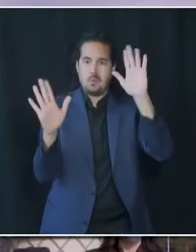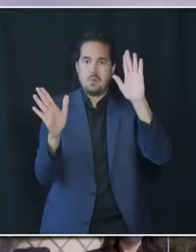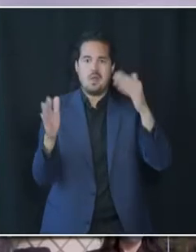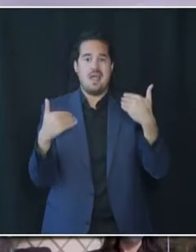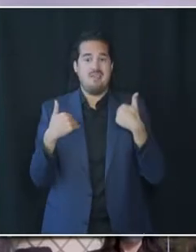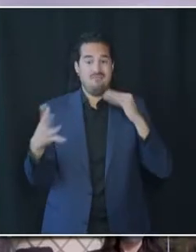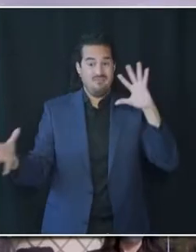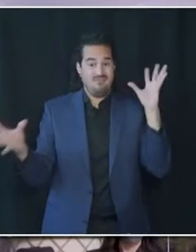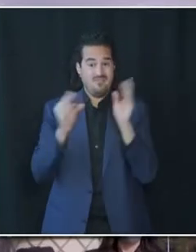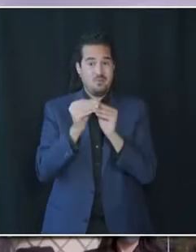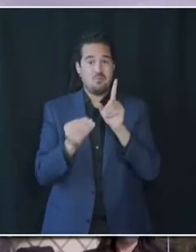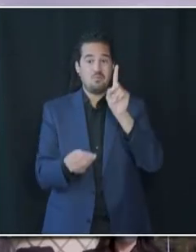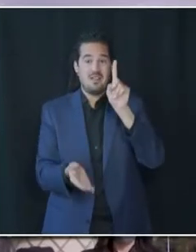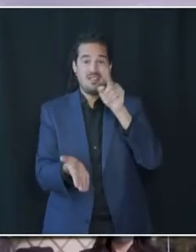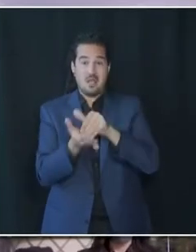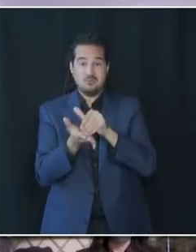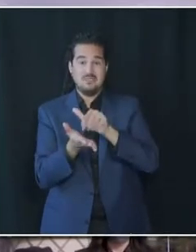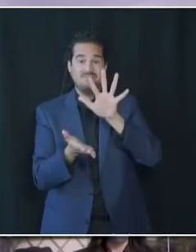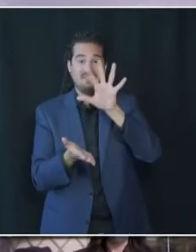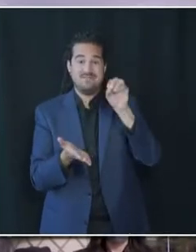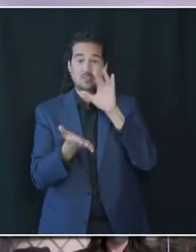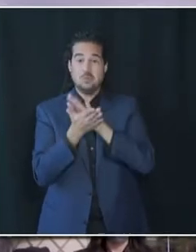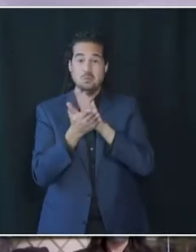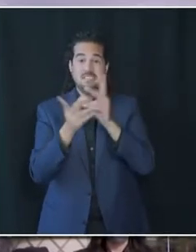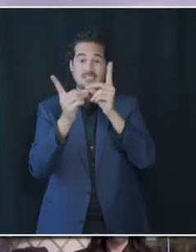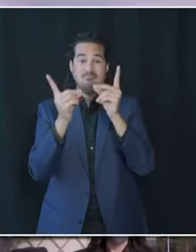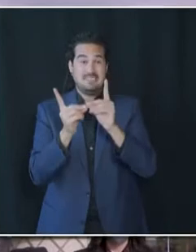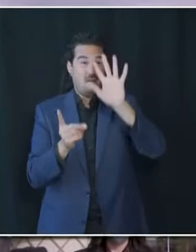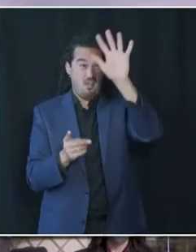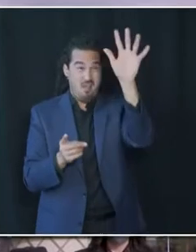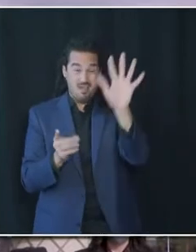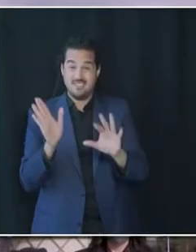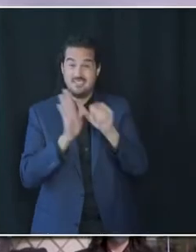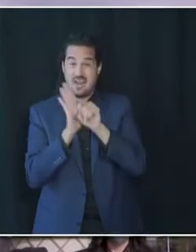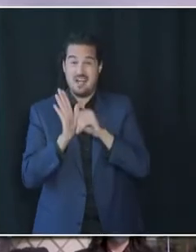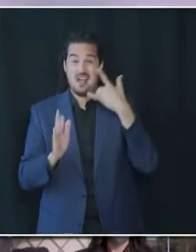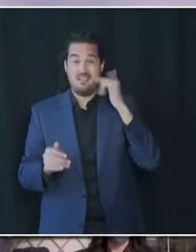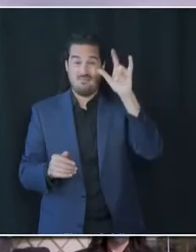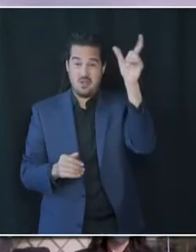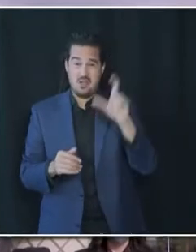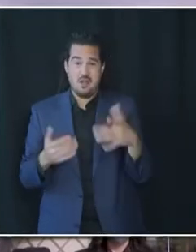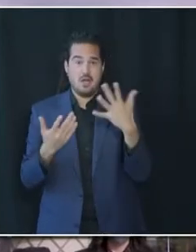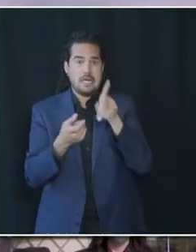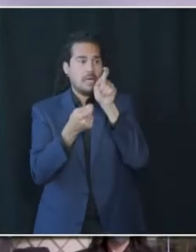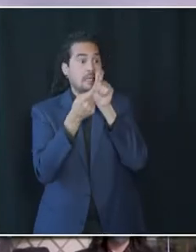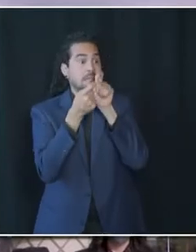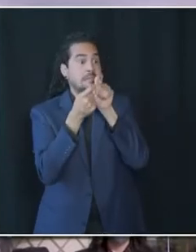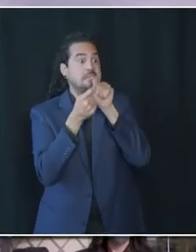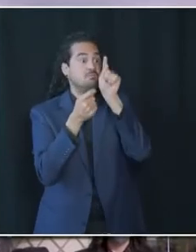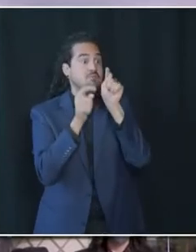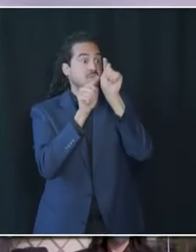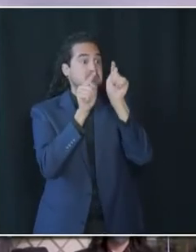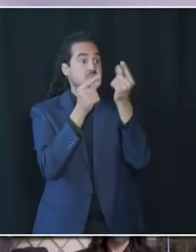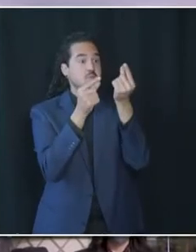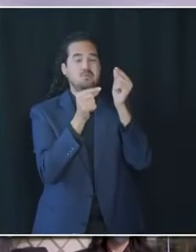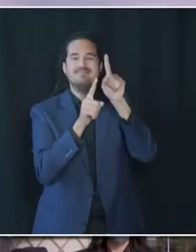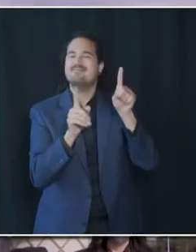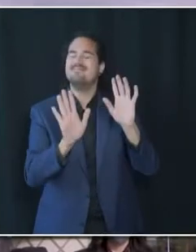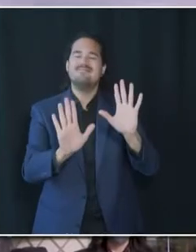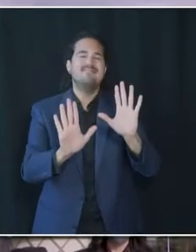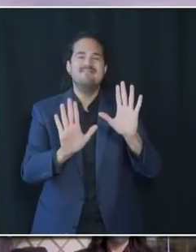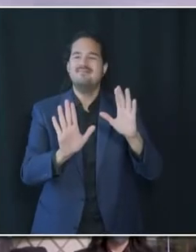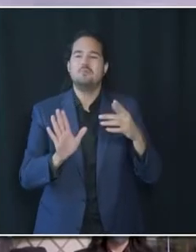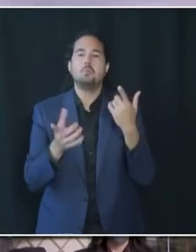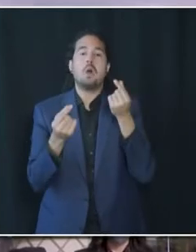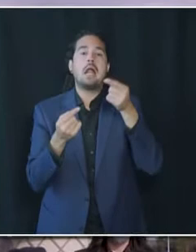cincuenta distritos pero tenemos una reconocimiento fundamental que necesitan más recursos y necesitan flexibilidad y es